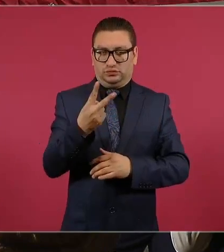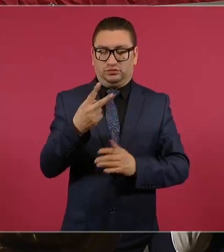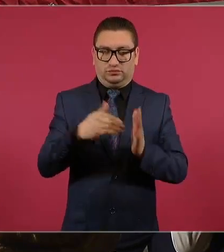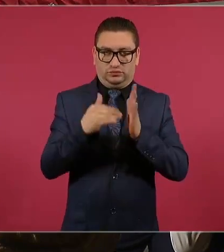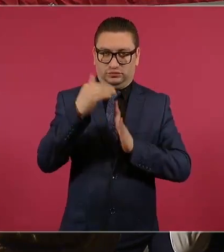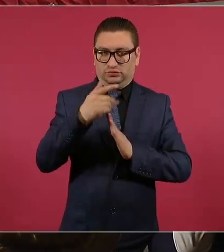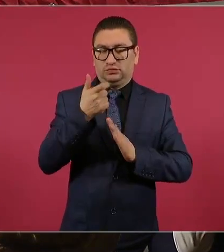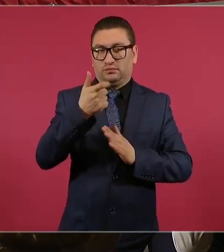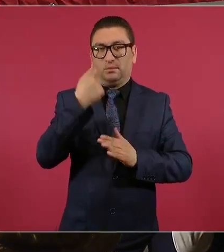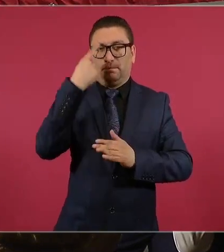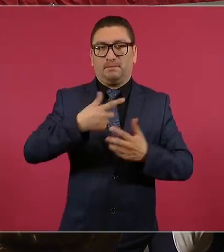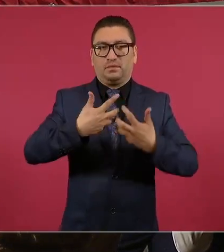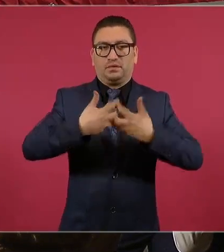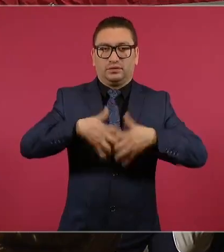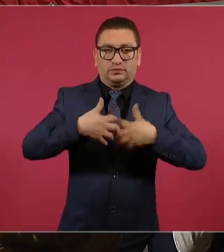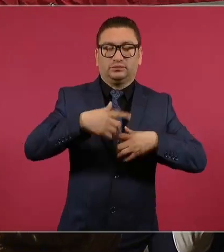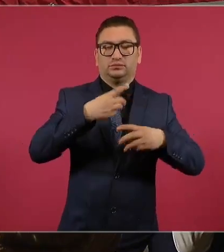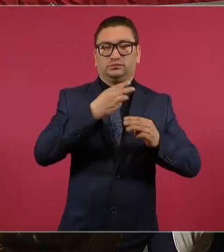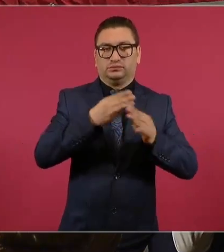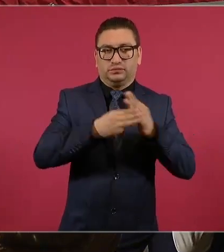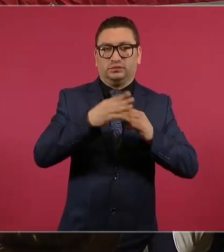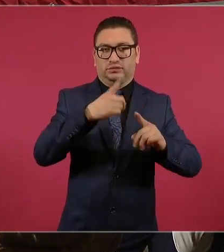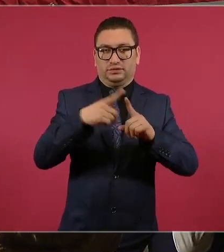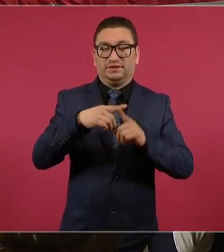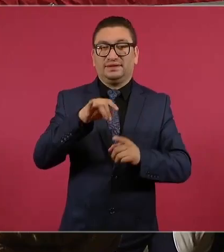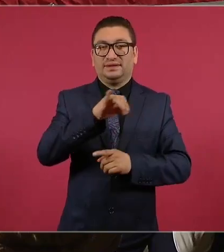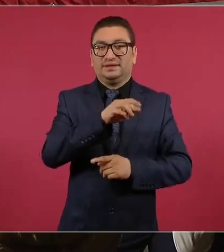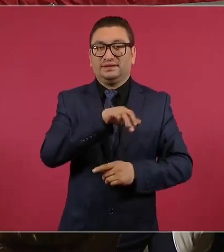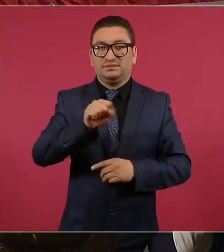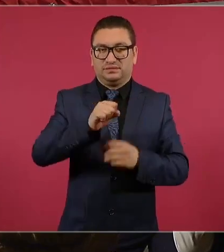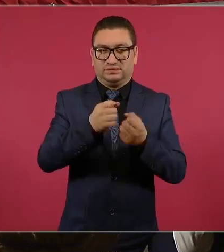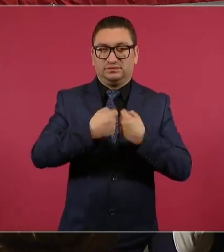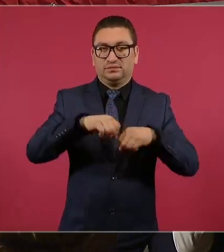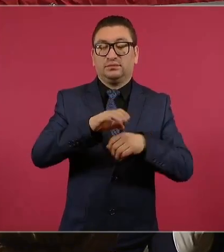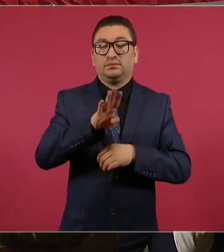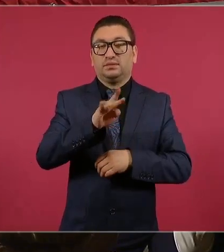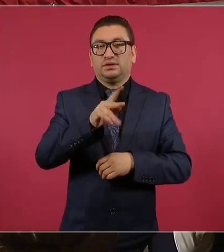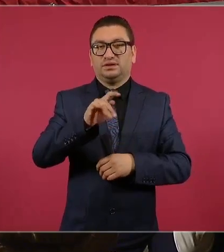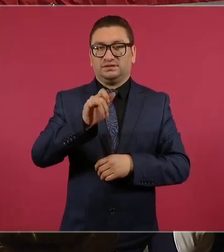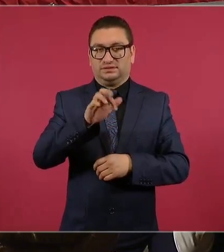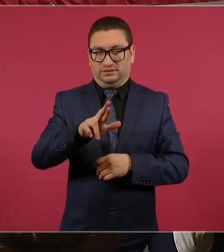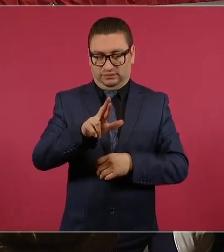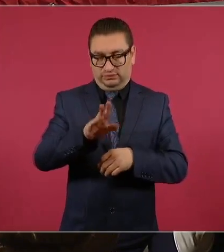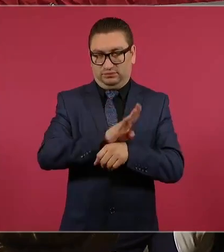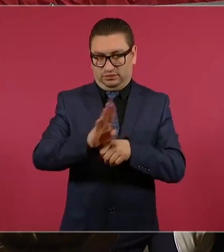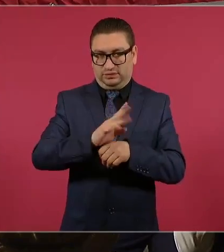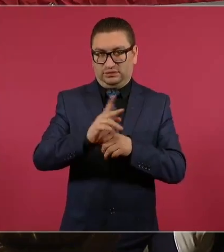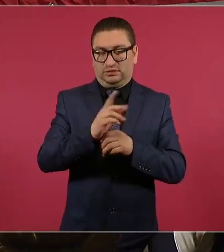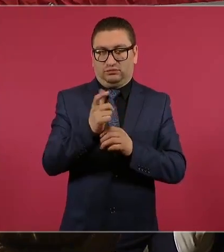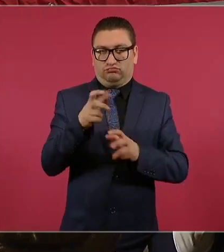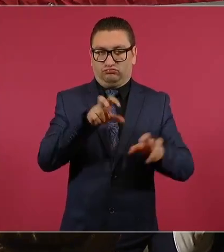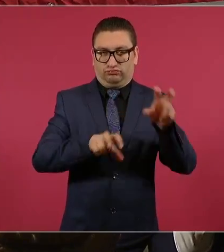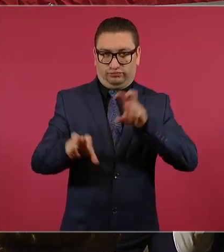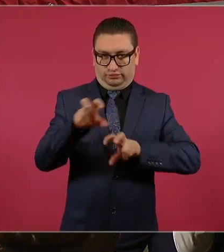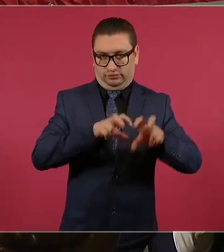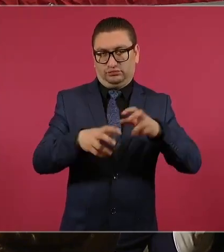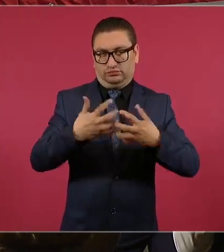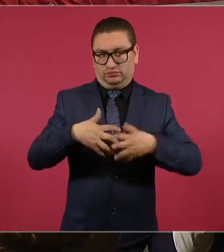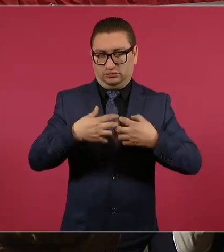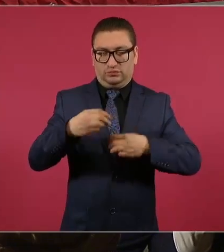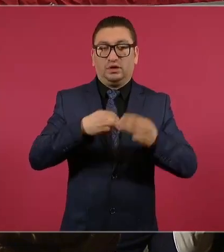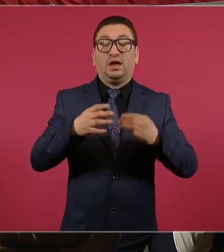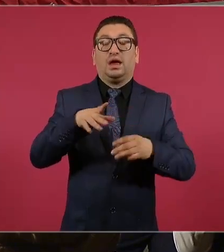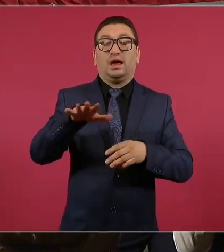de equipo. Esto solo en IMSS Bienestar, es decir, estos 14,000 se refieren solo a las inversiones en equipamiento en los